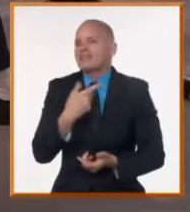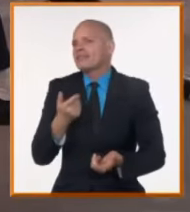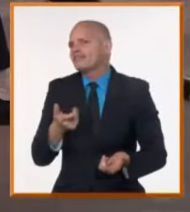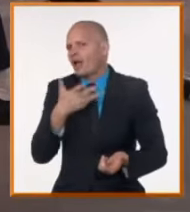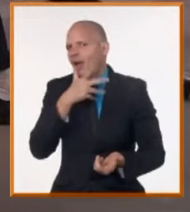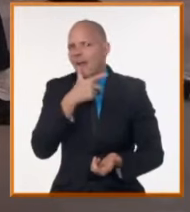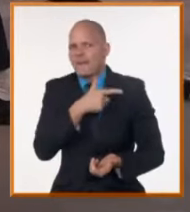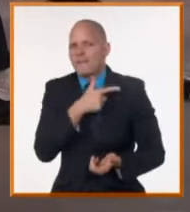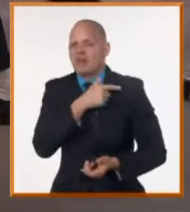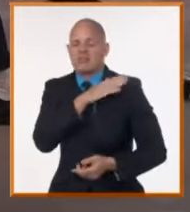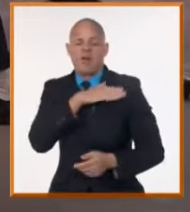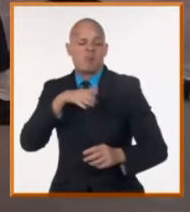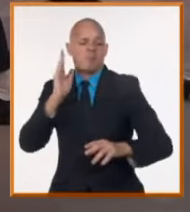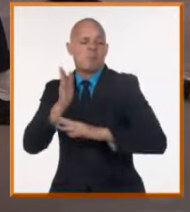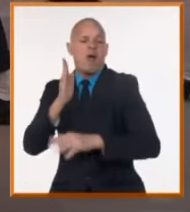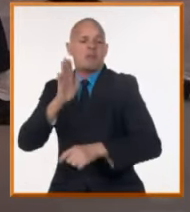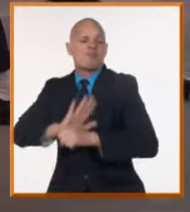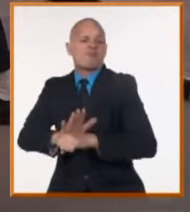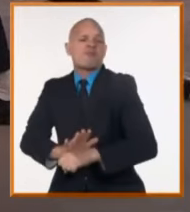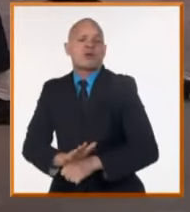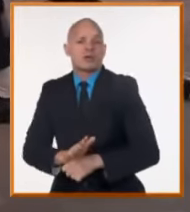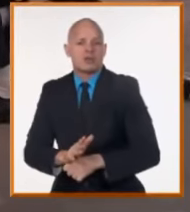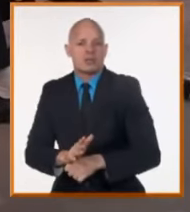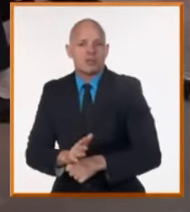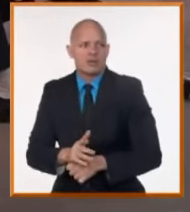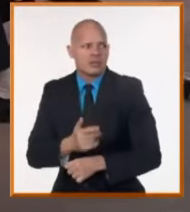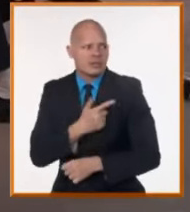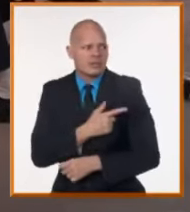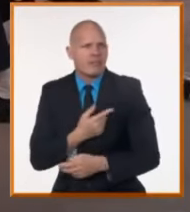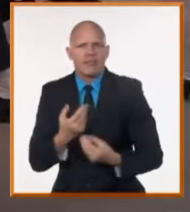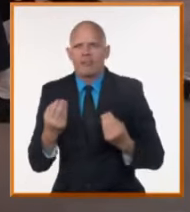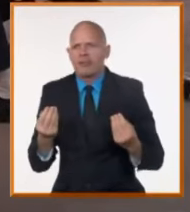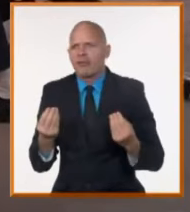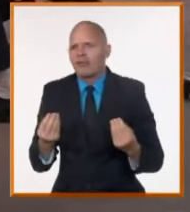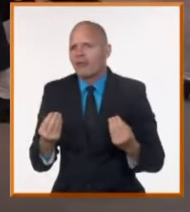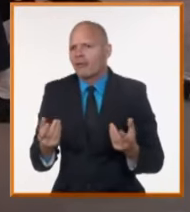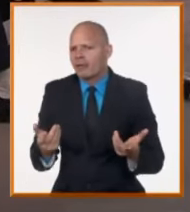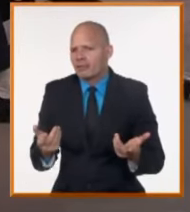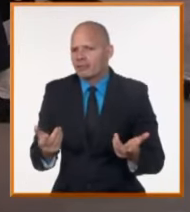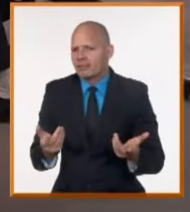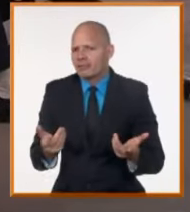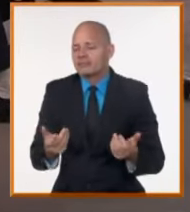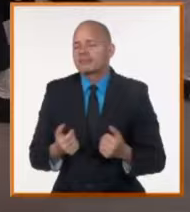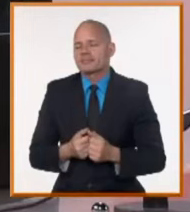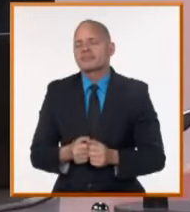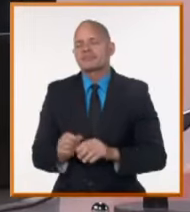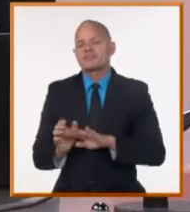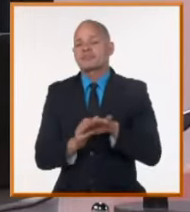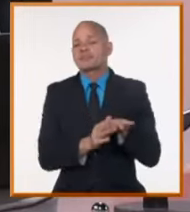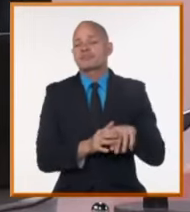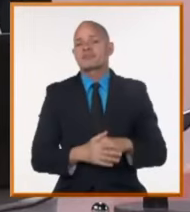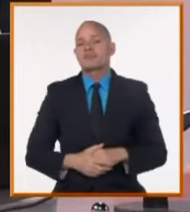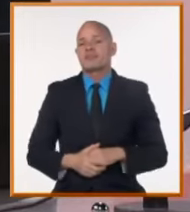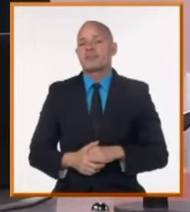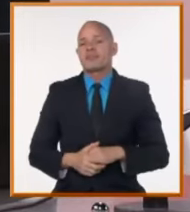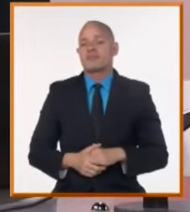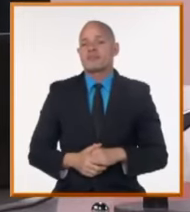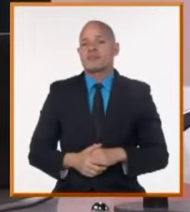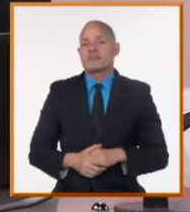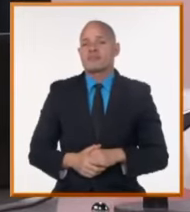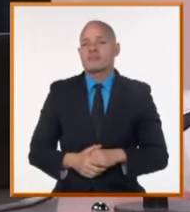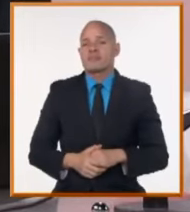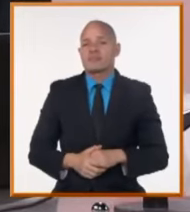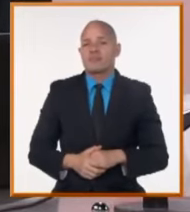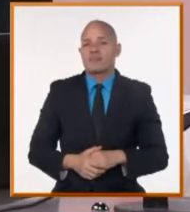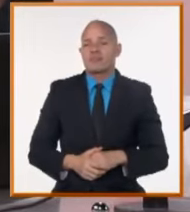Incluso pensando yo en una figura, no es pura coincidencia, en una figura que era, bueno, mucho más cerca históricamente, en términos